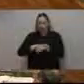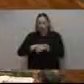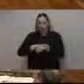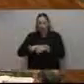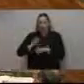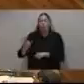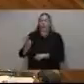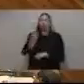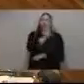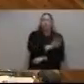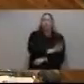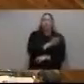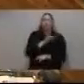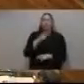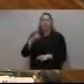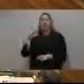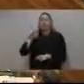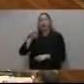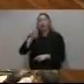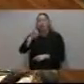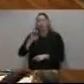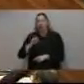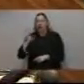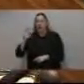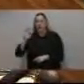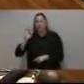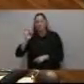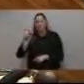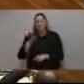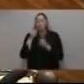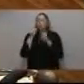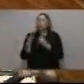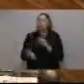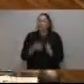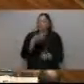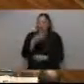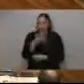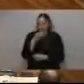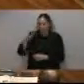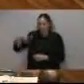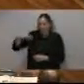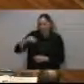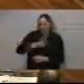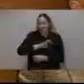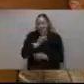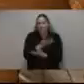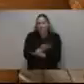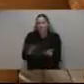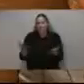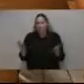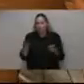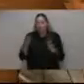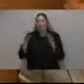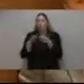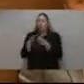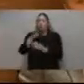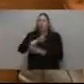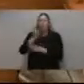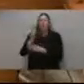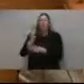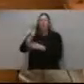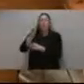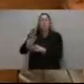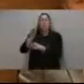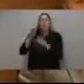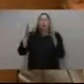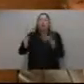Tiene la palabra. Buenas tardes, presidente, señorías. La pregunta que formulamos desde el Grupo Parlamentario Popular al Consejo de Gobierno es